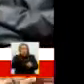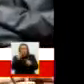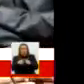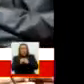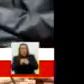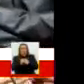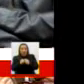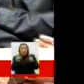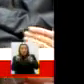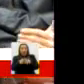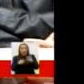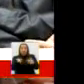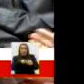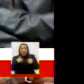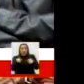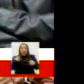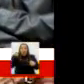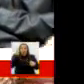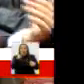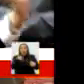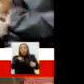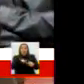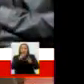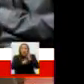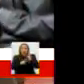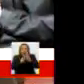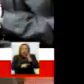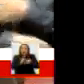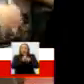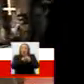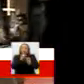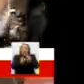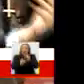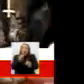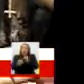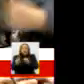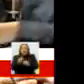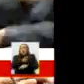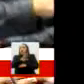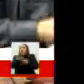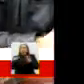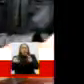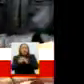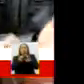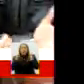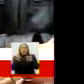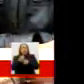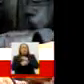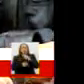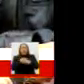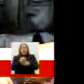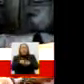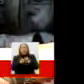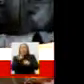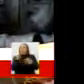situaciones y las circunstancias. Por eso es que nuestro reglamento se va modificando, y no solamente el del Perú, sino los reglamentos de todos los congresos del mundo, por lo mismo que les digo que es una ciencia